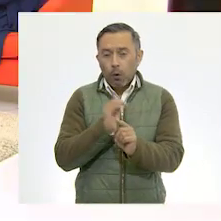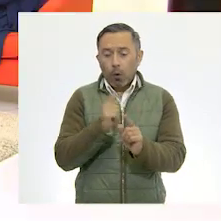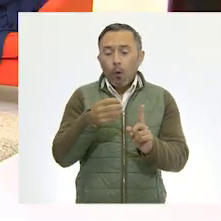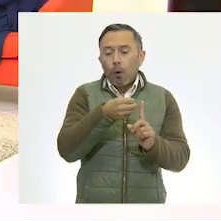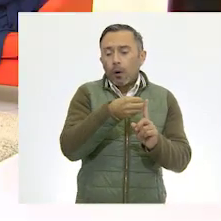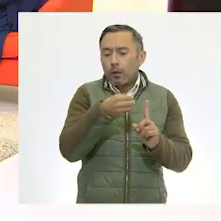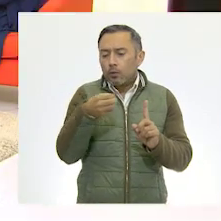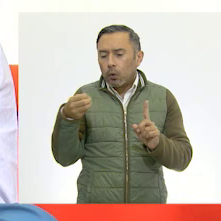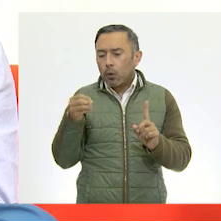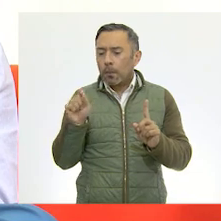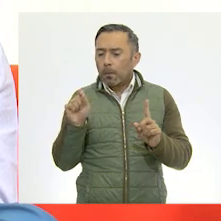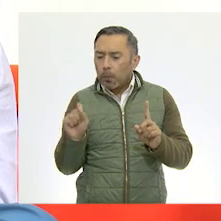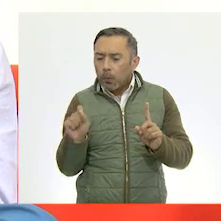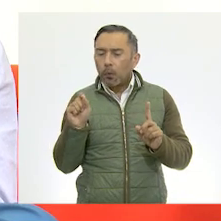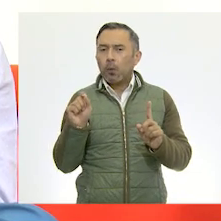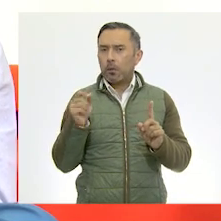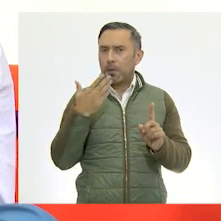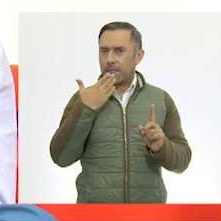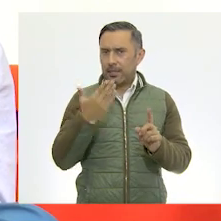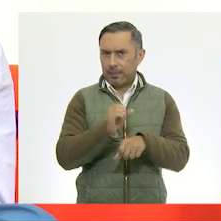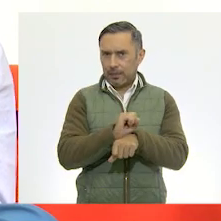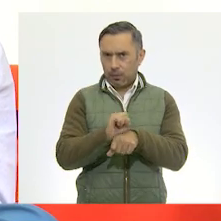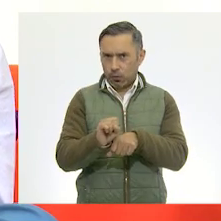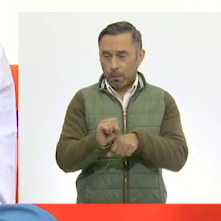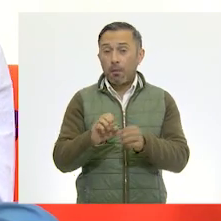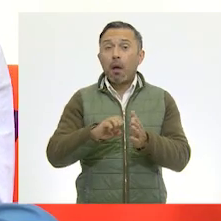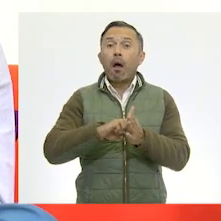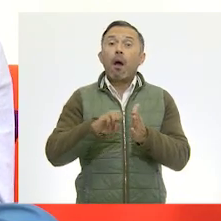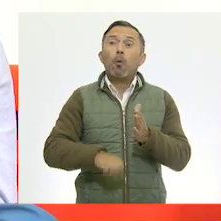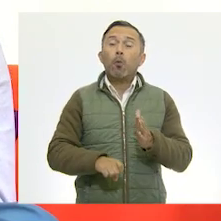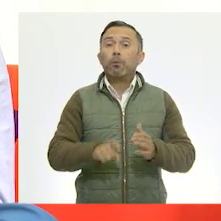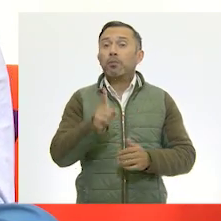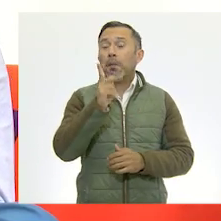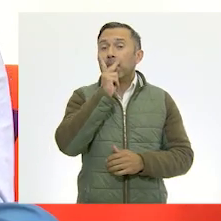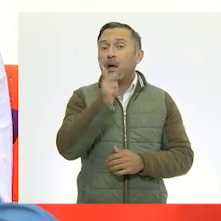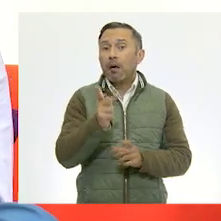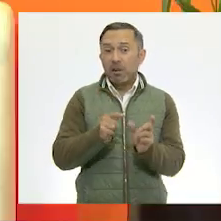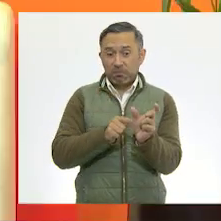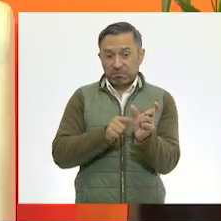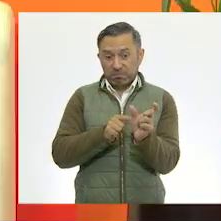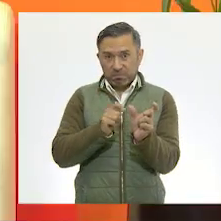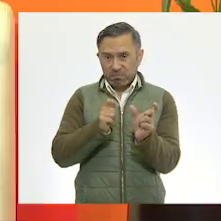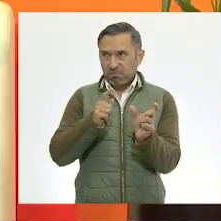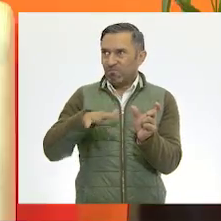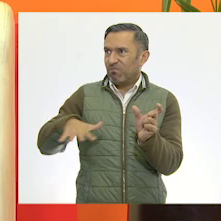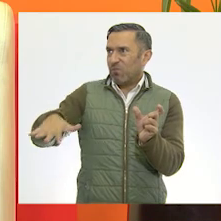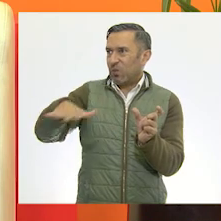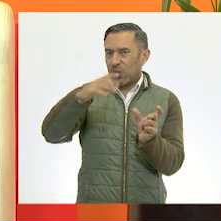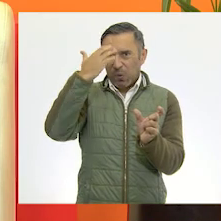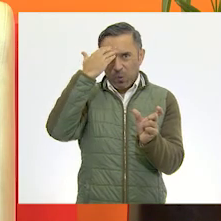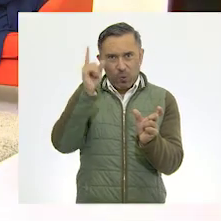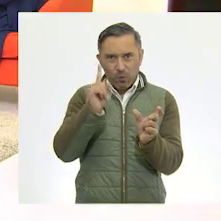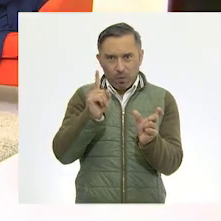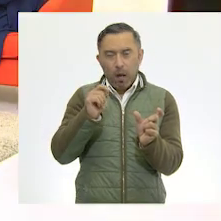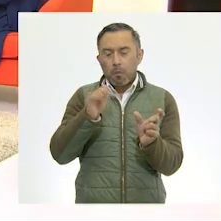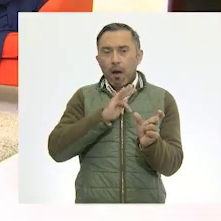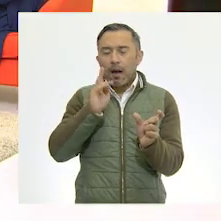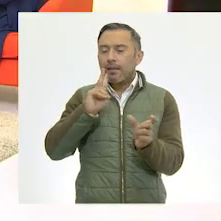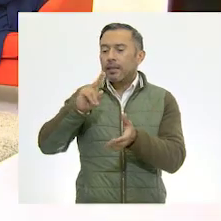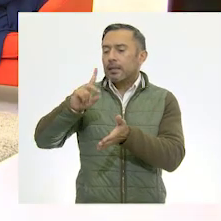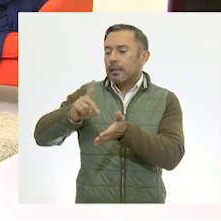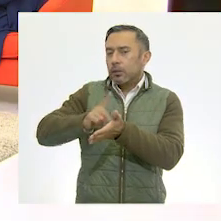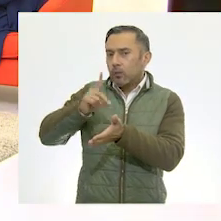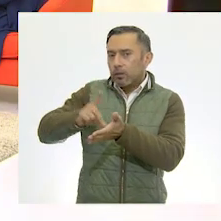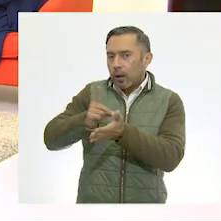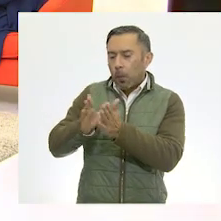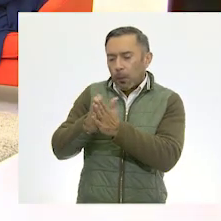oraciones, de repente acompañar una palabra que a lo mejor es de difícil conocimiento, ¿no? Buscarla en el diccionario, que mamá